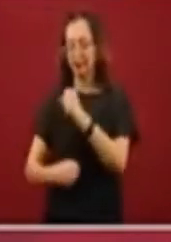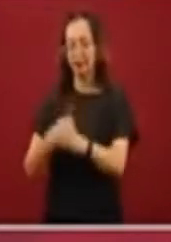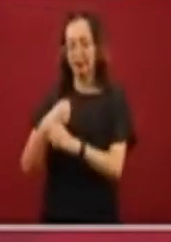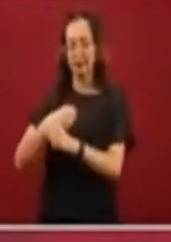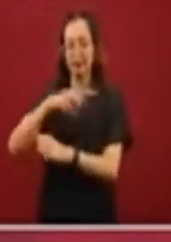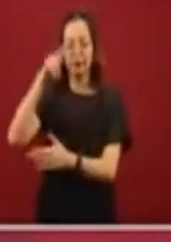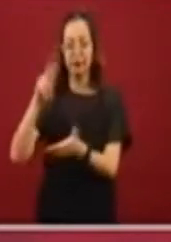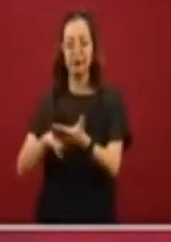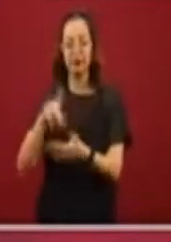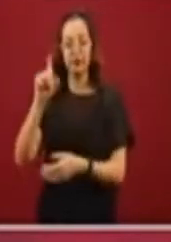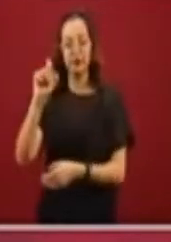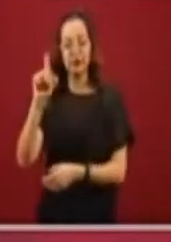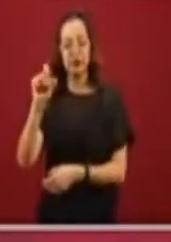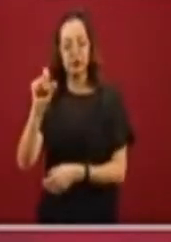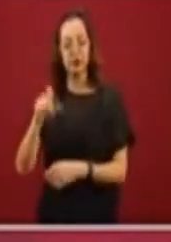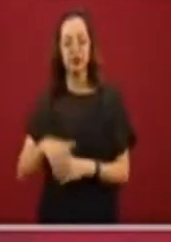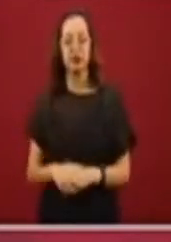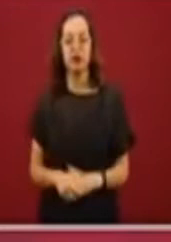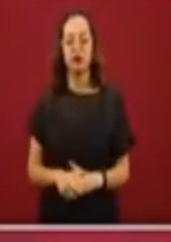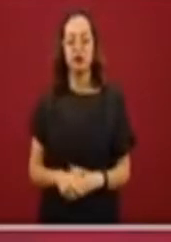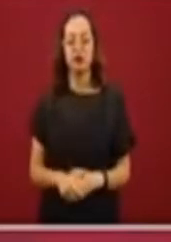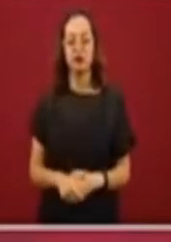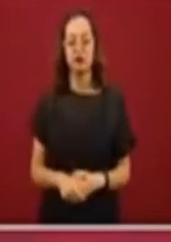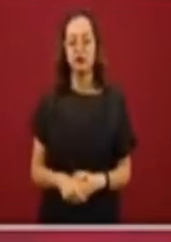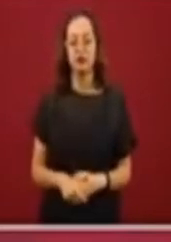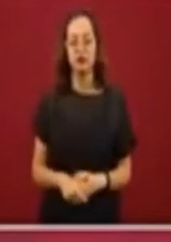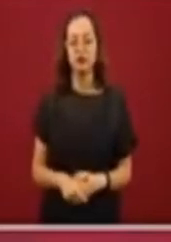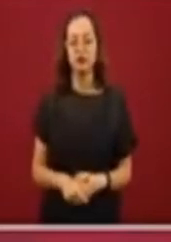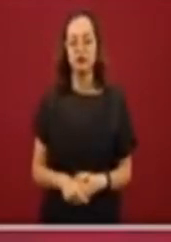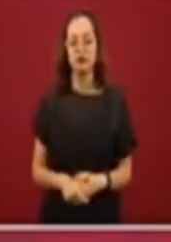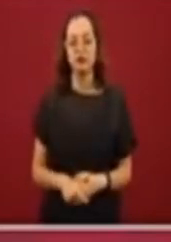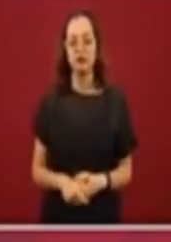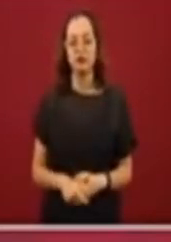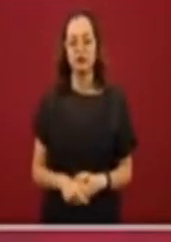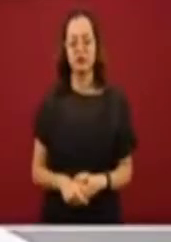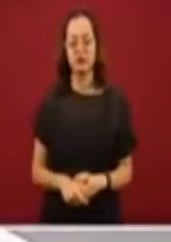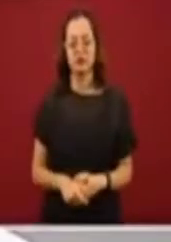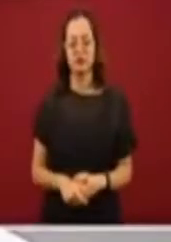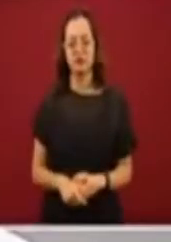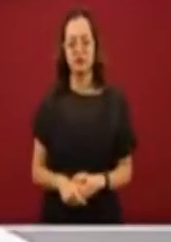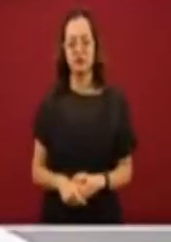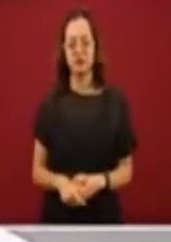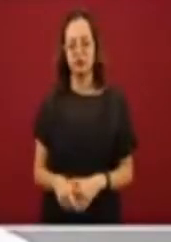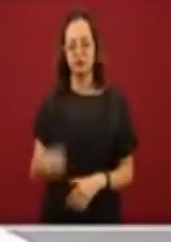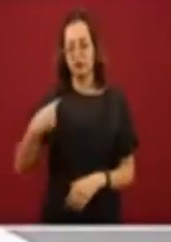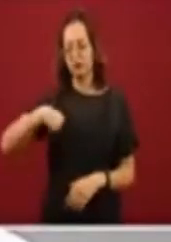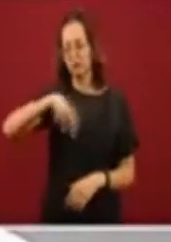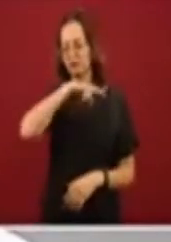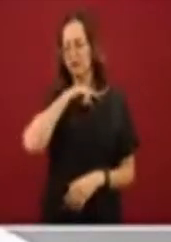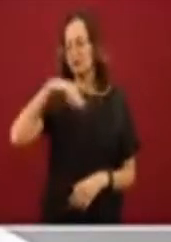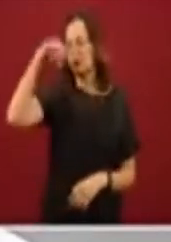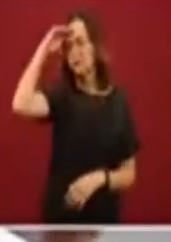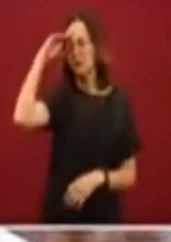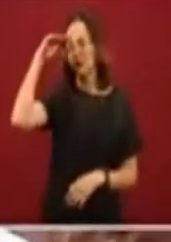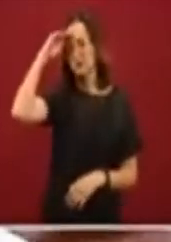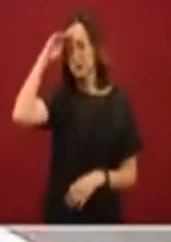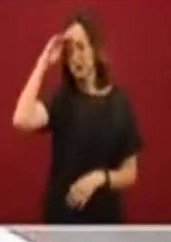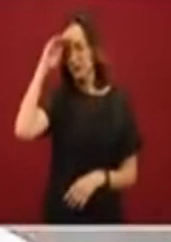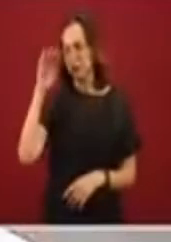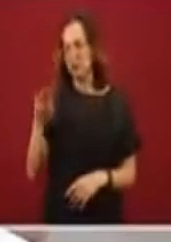más, consideramos que se termina ese programa de